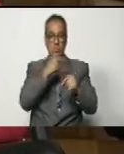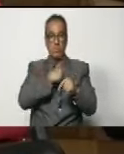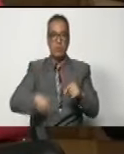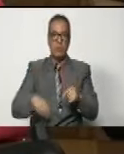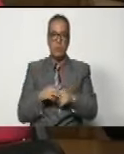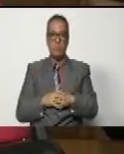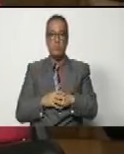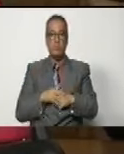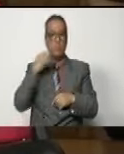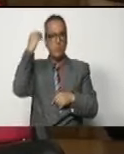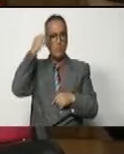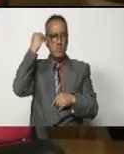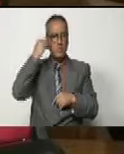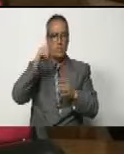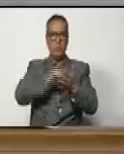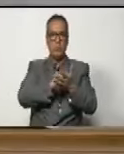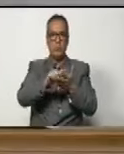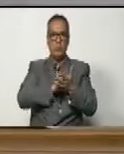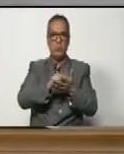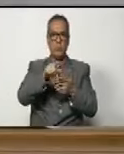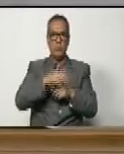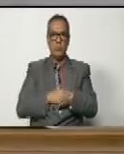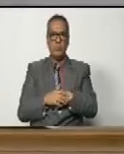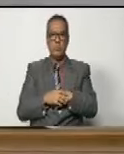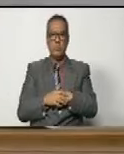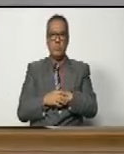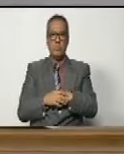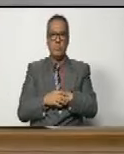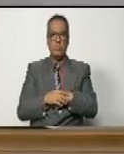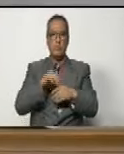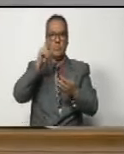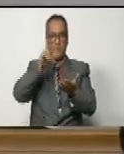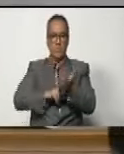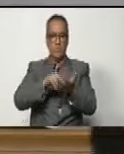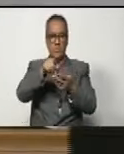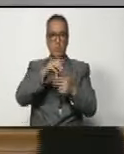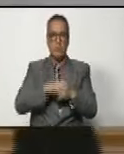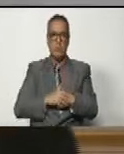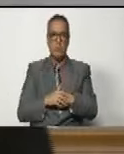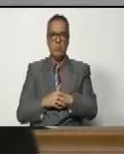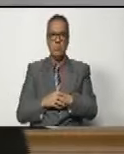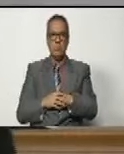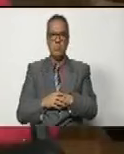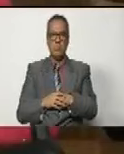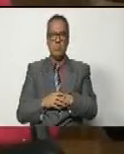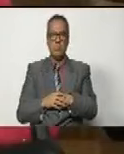presidente. En consideración al artículo. Aprobado.